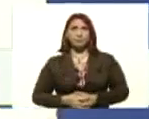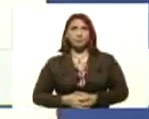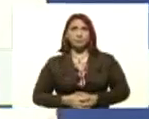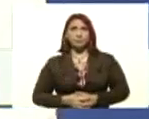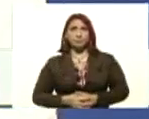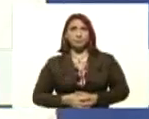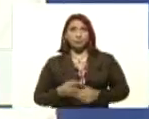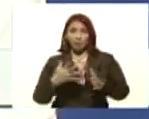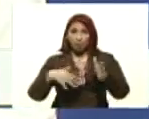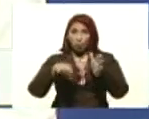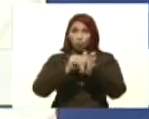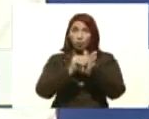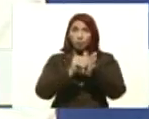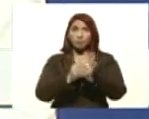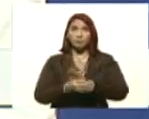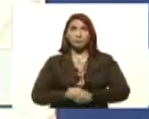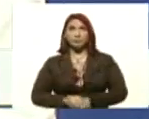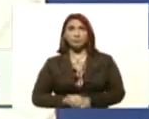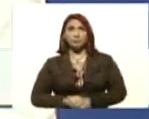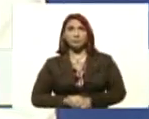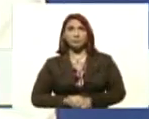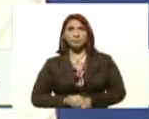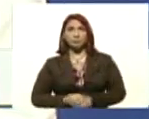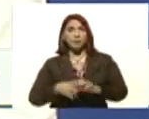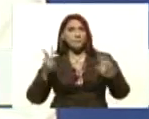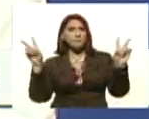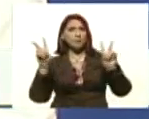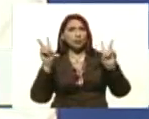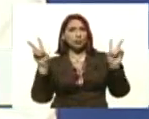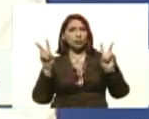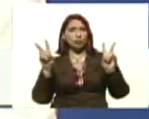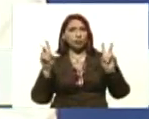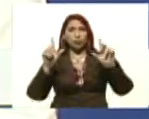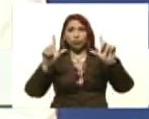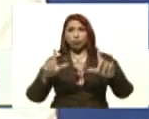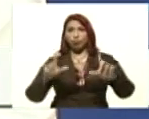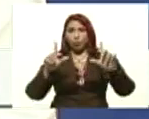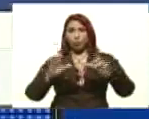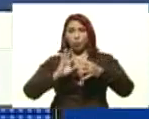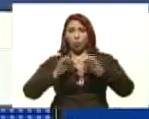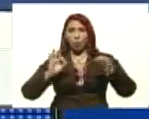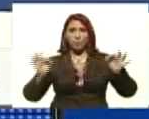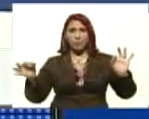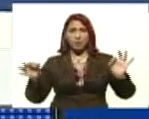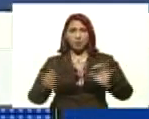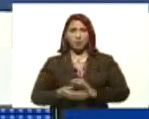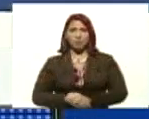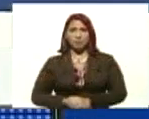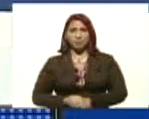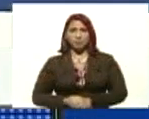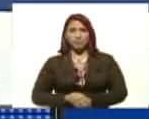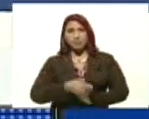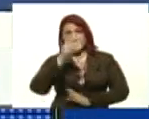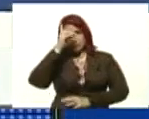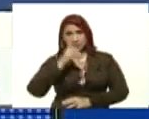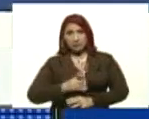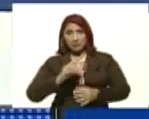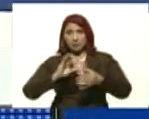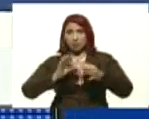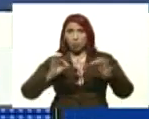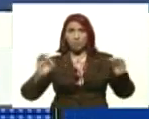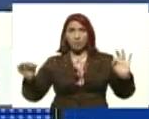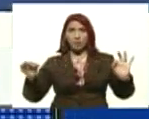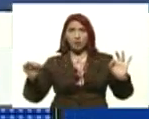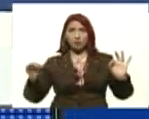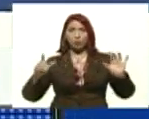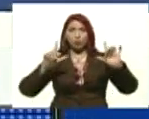ha regresado victorioso de Tokio en las Olimpiadas y Paralimpiadas